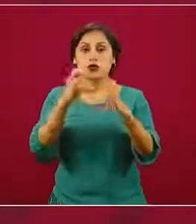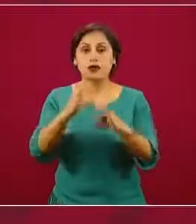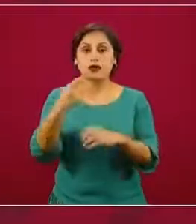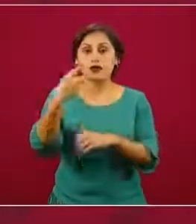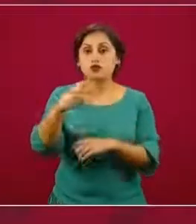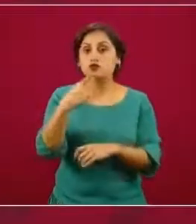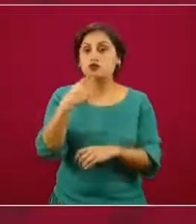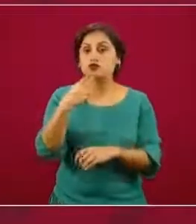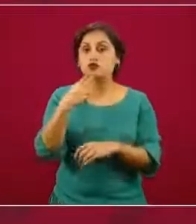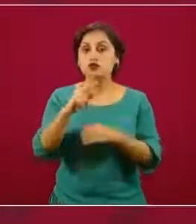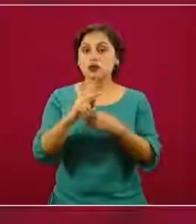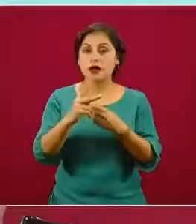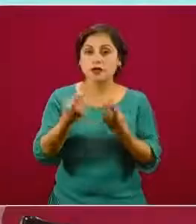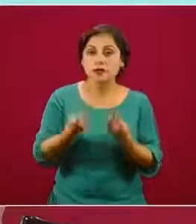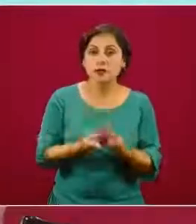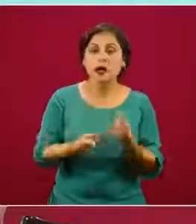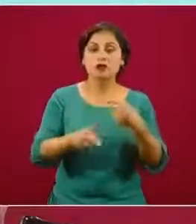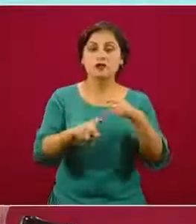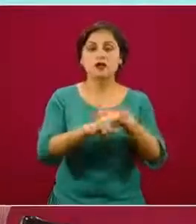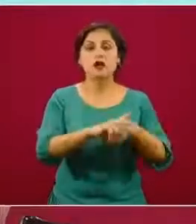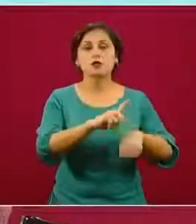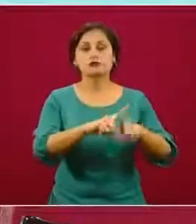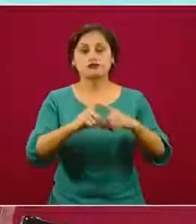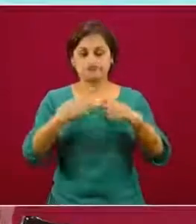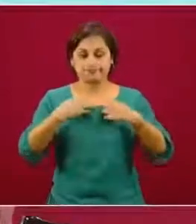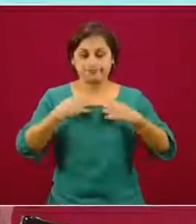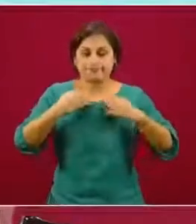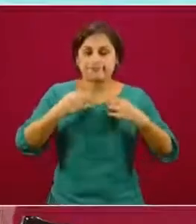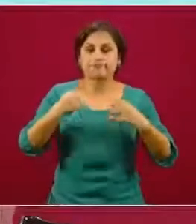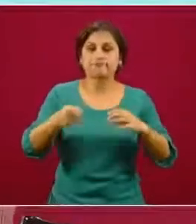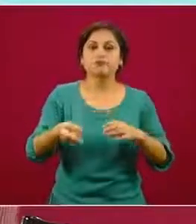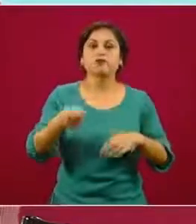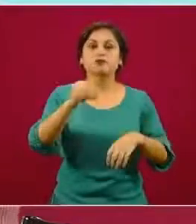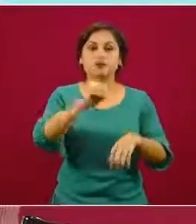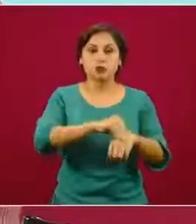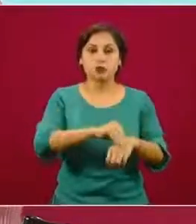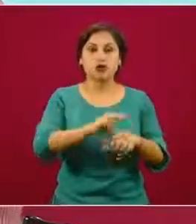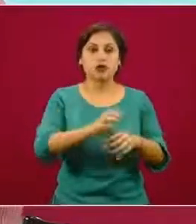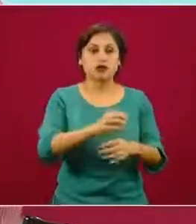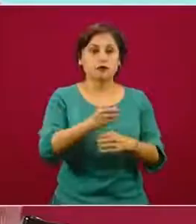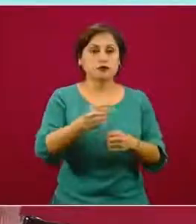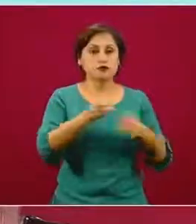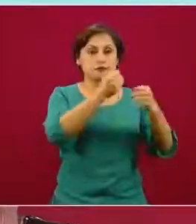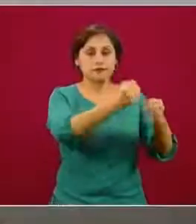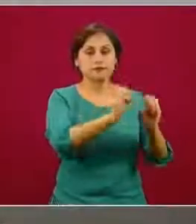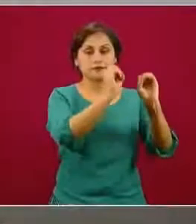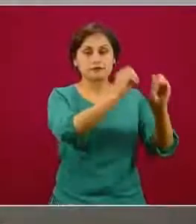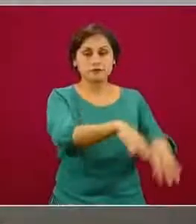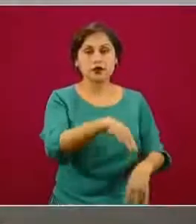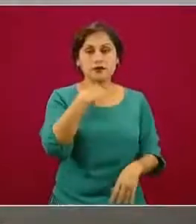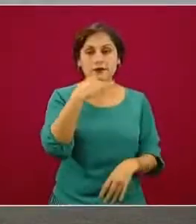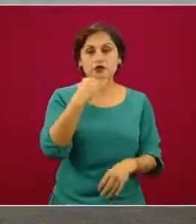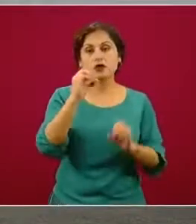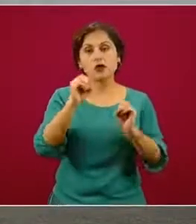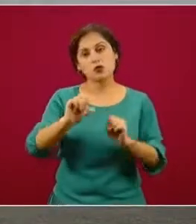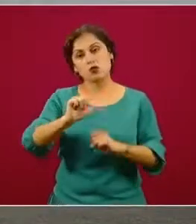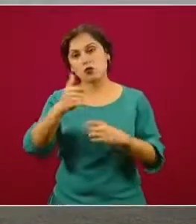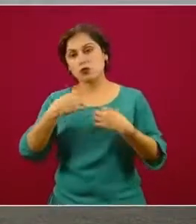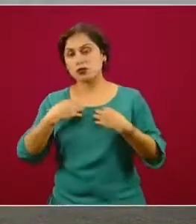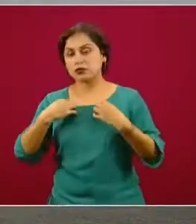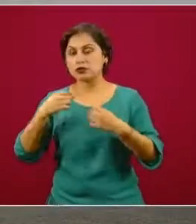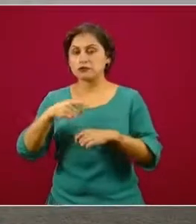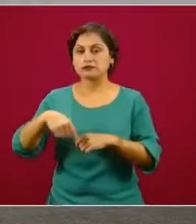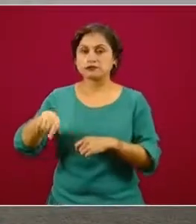bolsa cerrada, perfectamente sellada, y estos se pueden ir a la basura. Ahora, respecto a su pregunta original, efectivamente